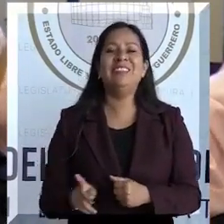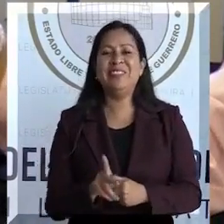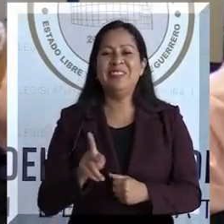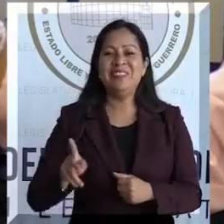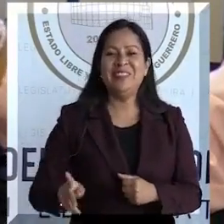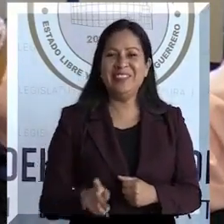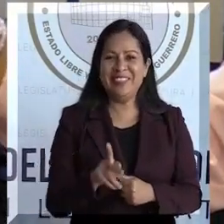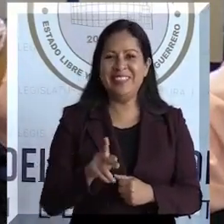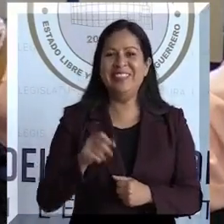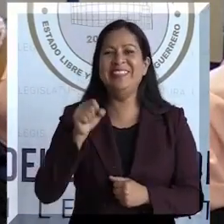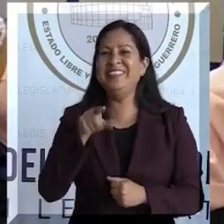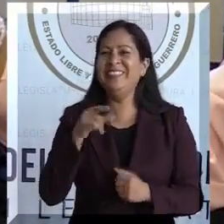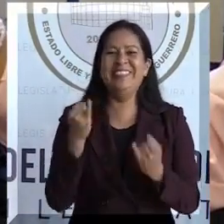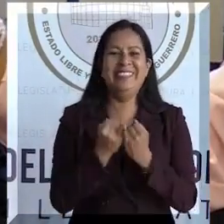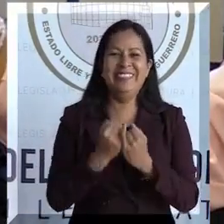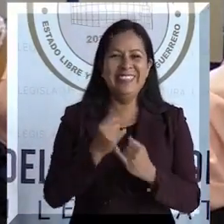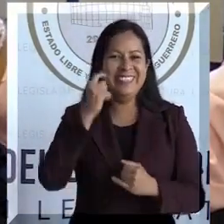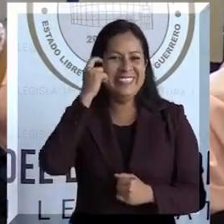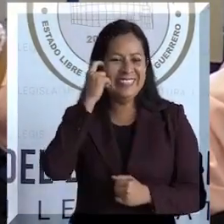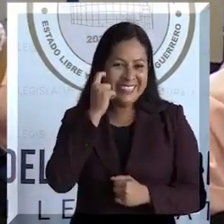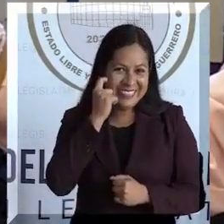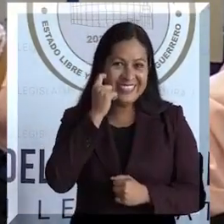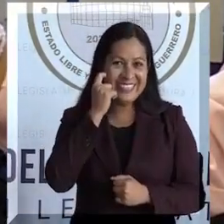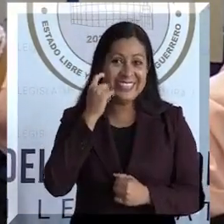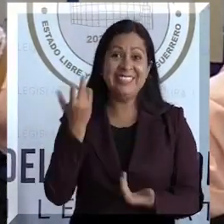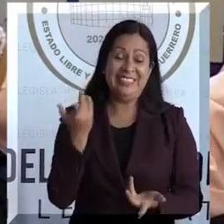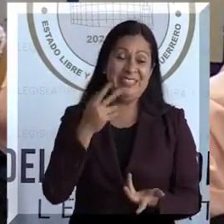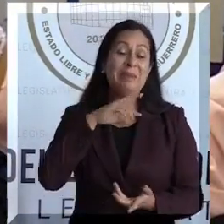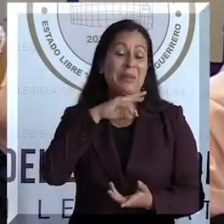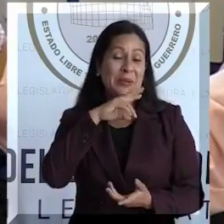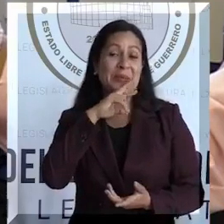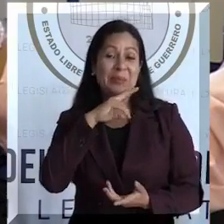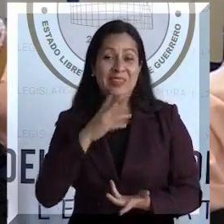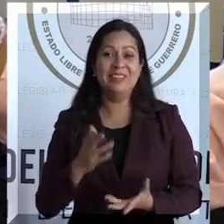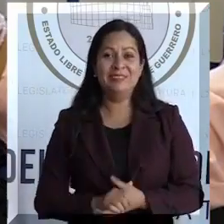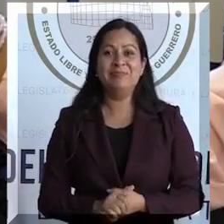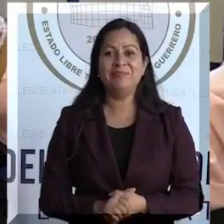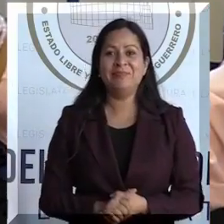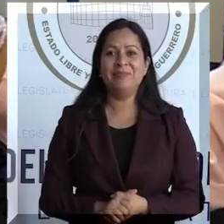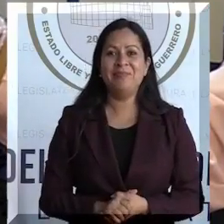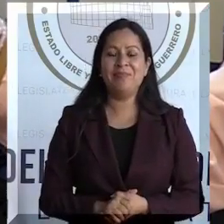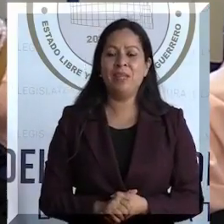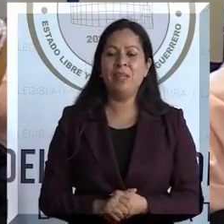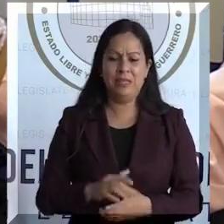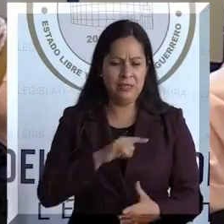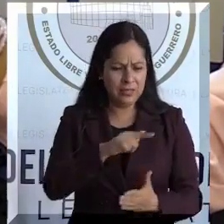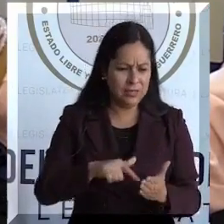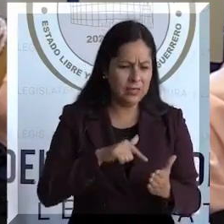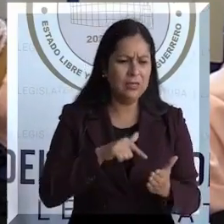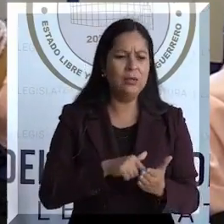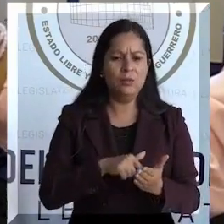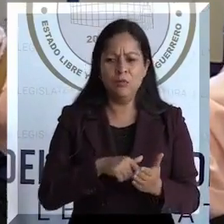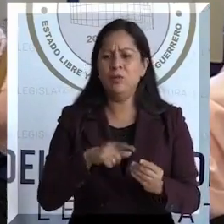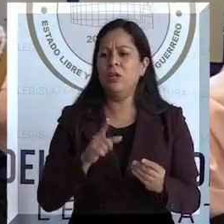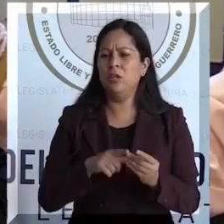pueblos y por supuesto a Guerrero, y les preocupa eso, ¿no? Que en la zona donde